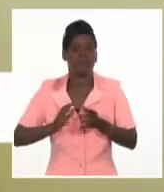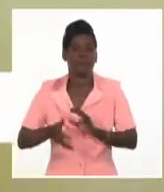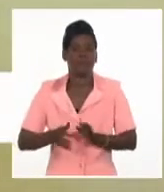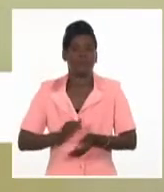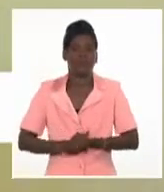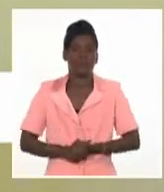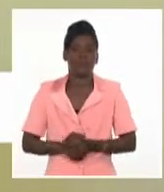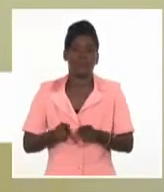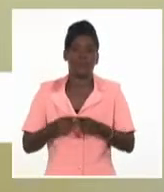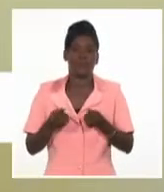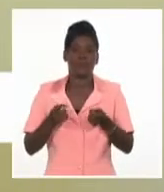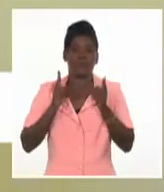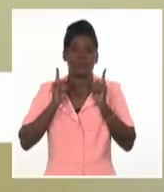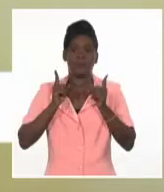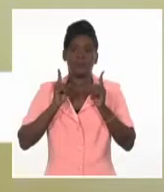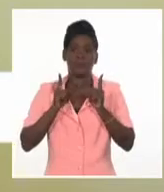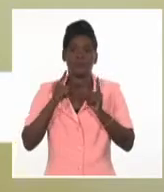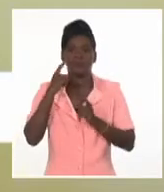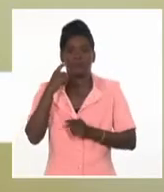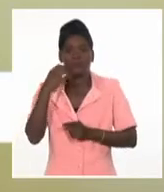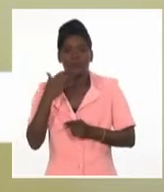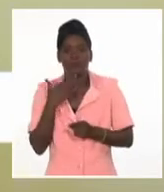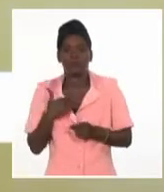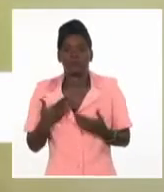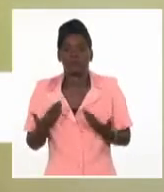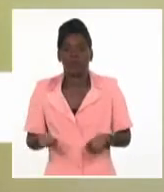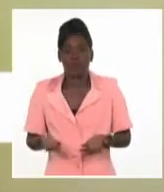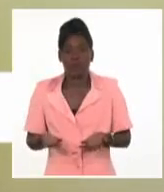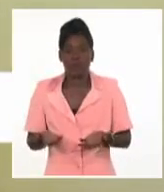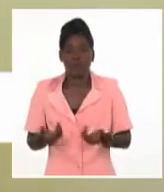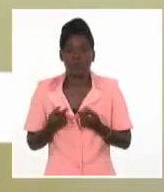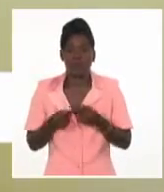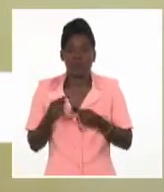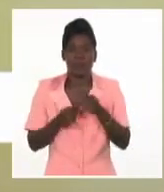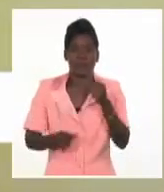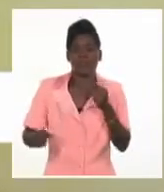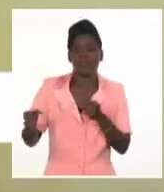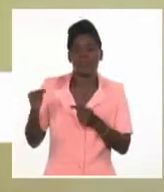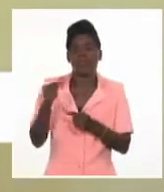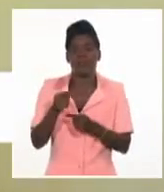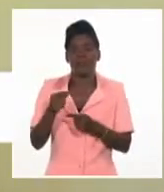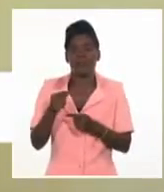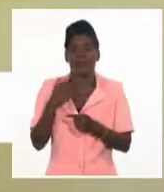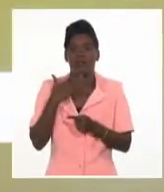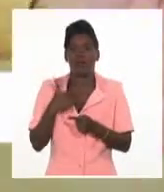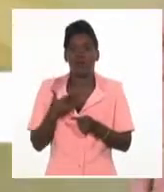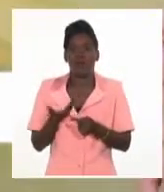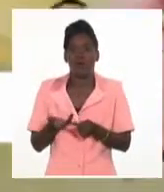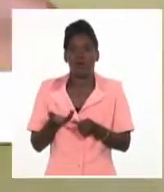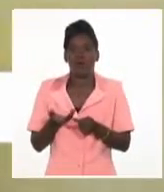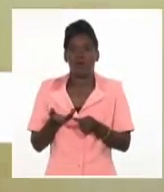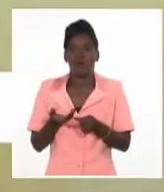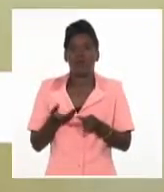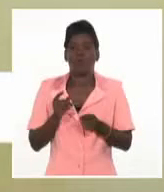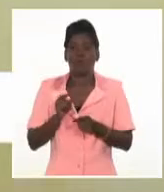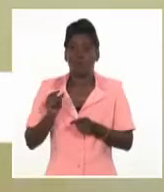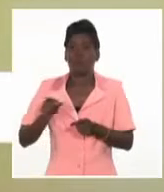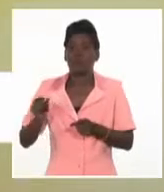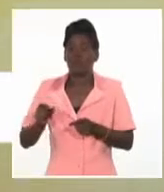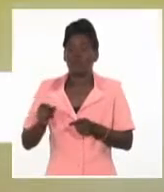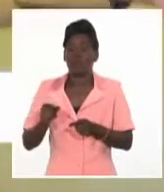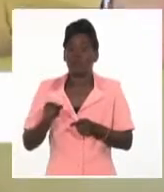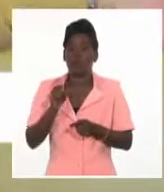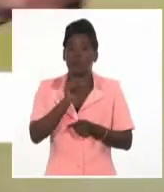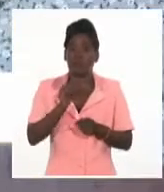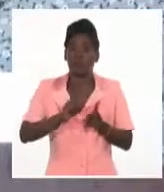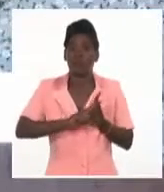propia politización del tema, la propia presencia de elementos políticos en muchos de los migrantes que